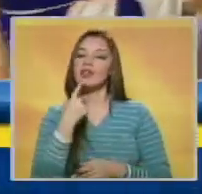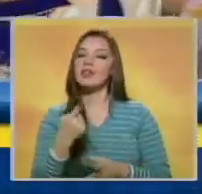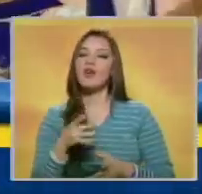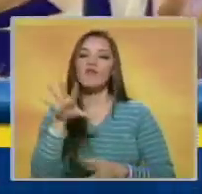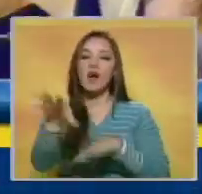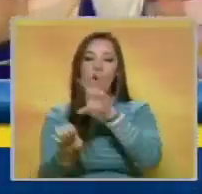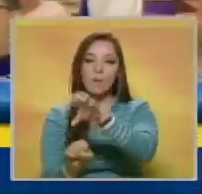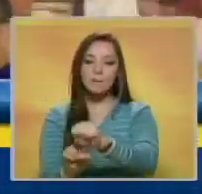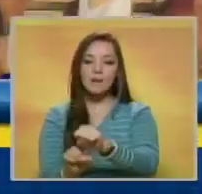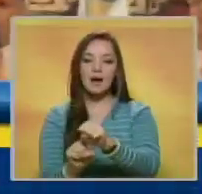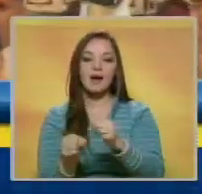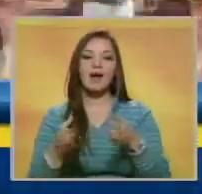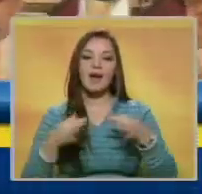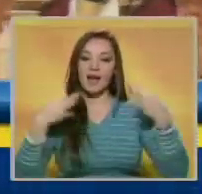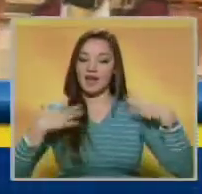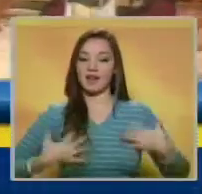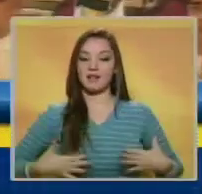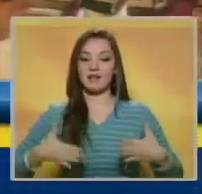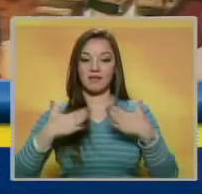vestido.